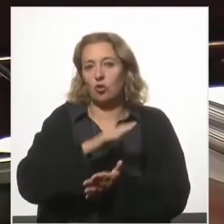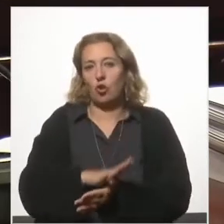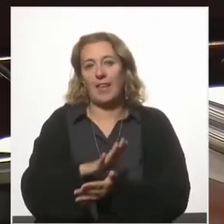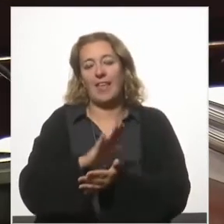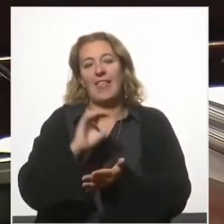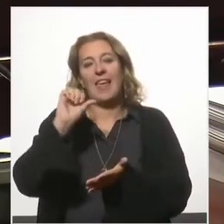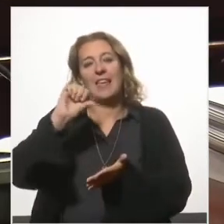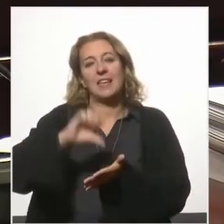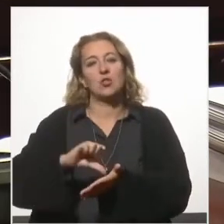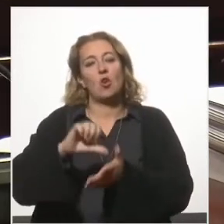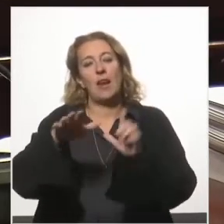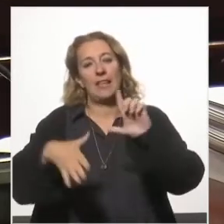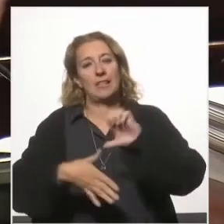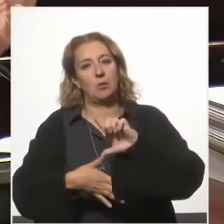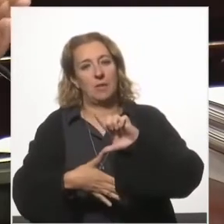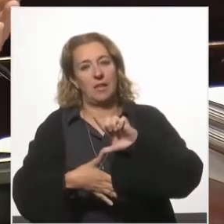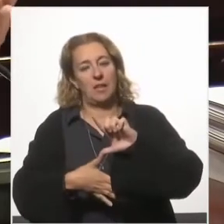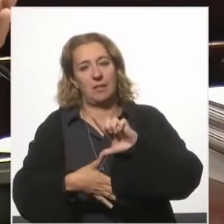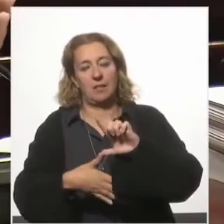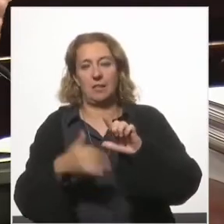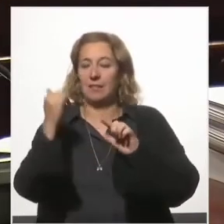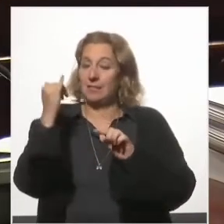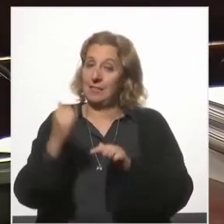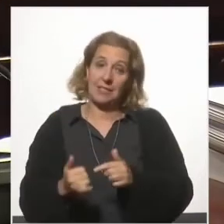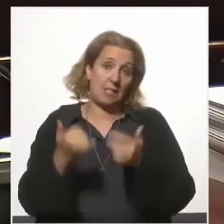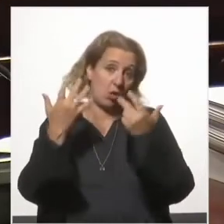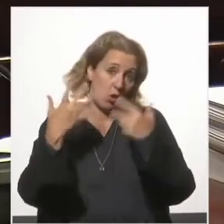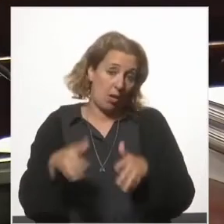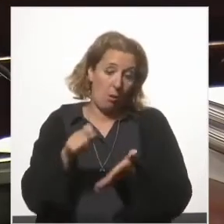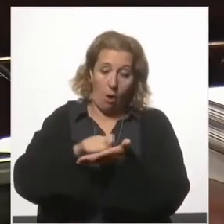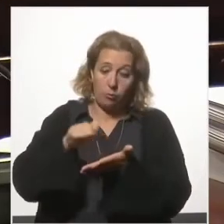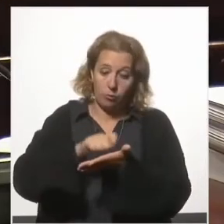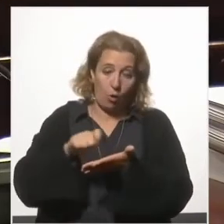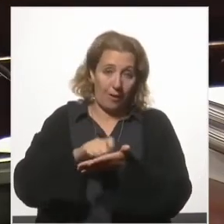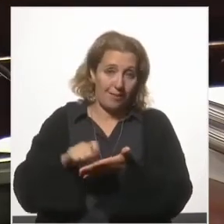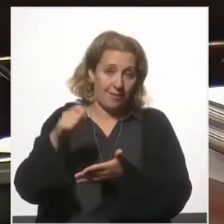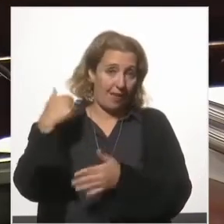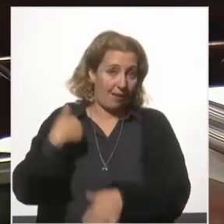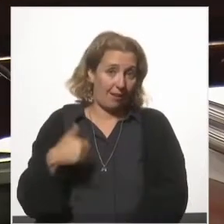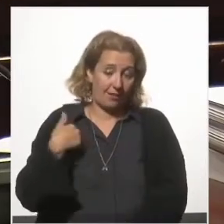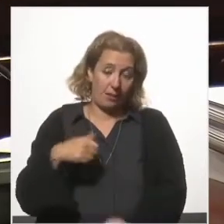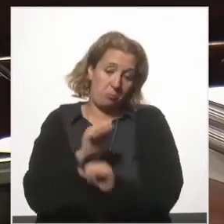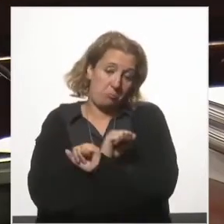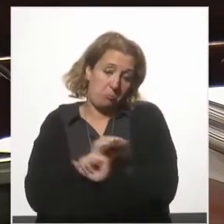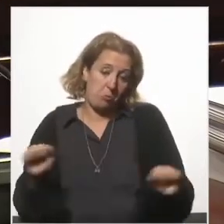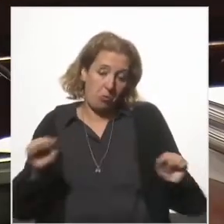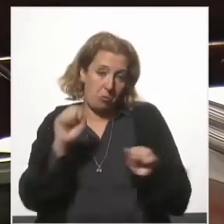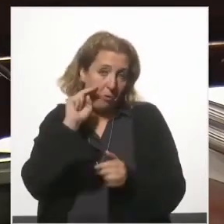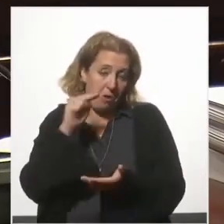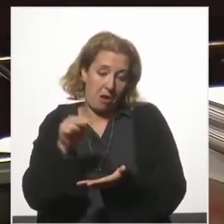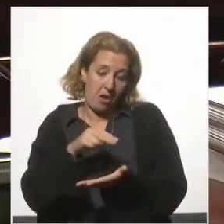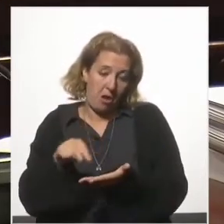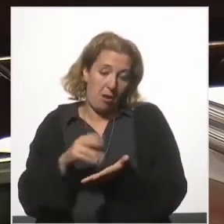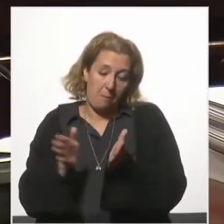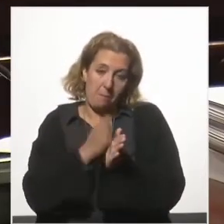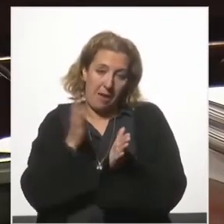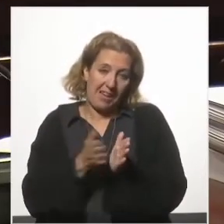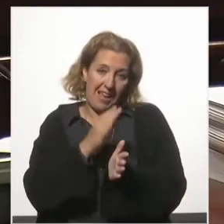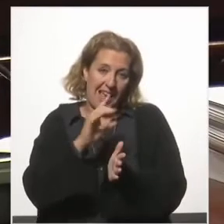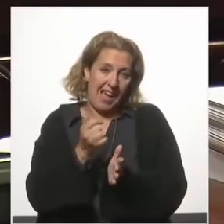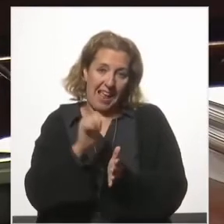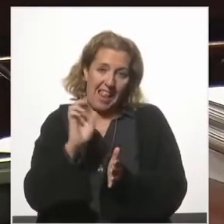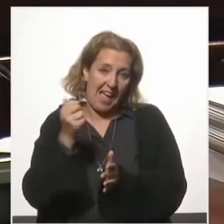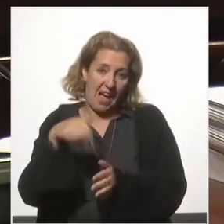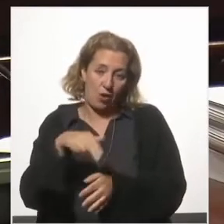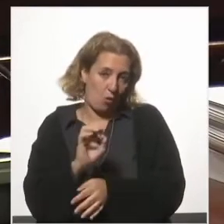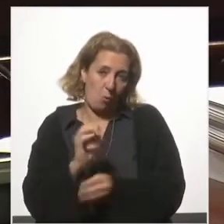Nación Latinoamericana. Y si no queremos irnos a autores argentinos, podemos releer las páginas de Galeano, que yo